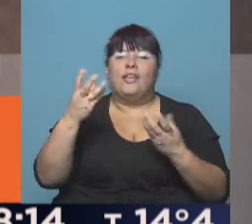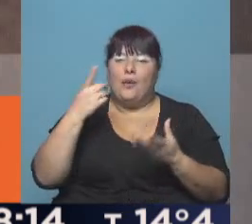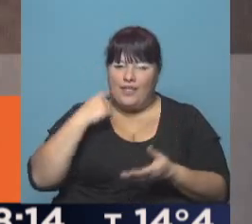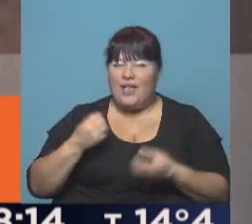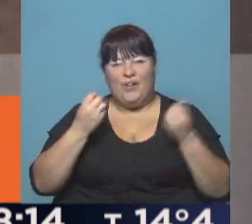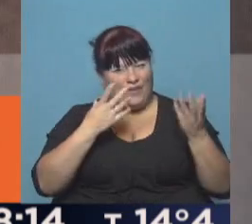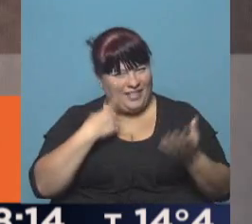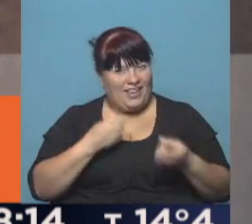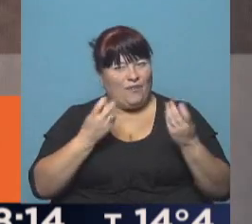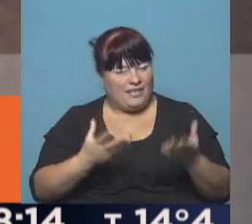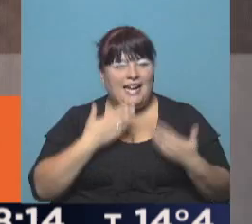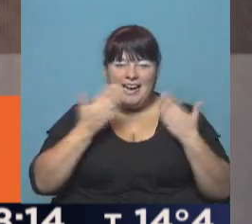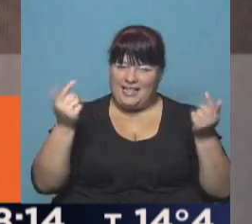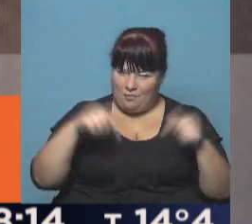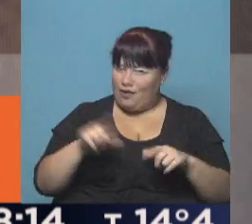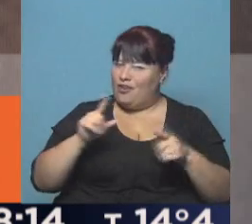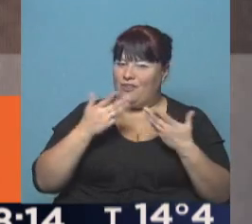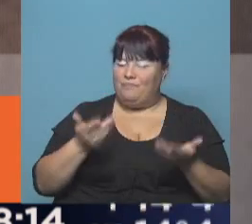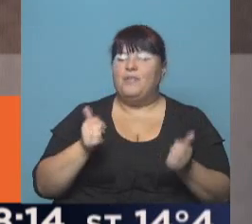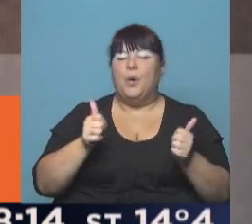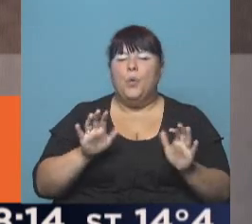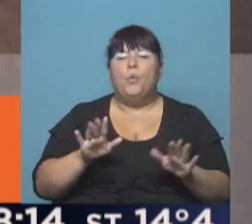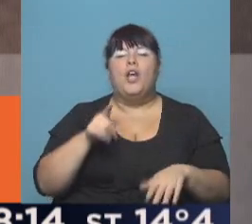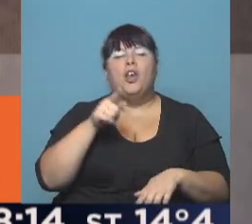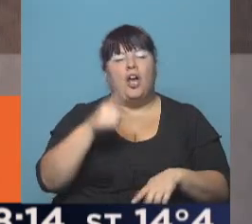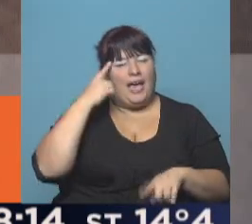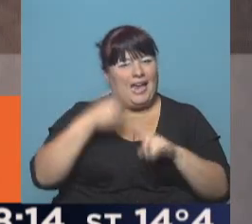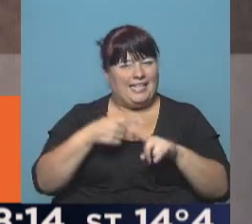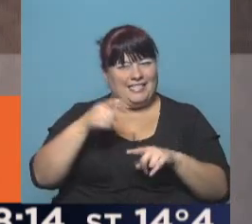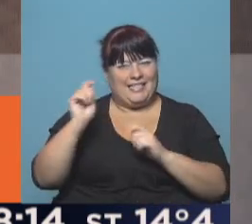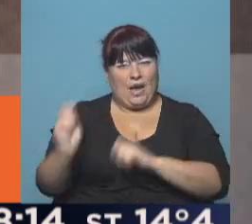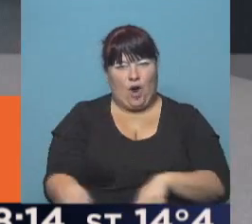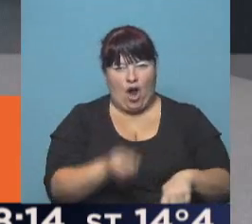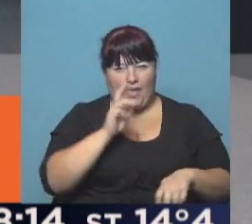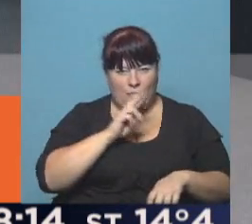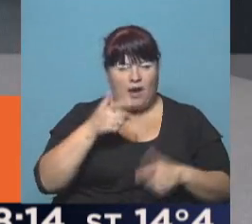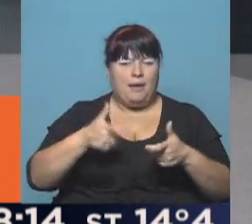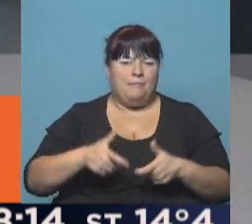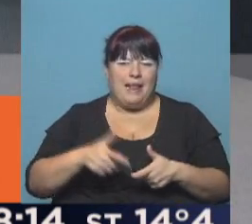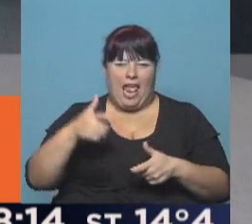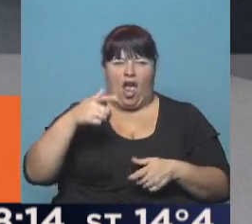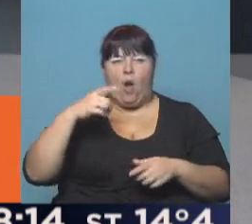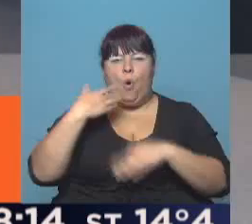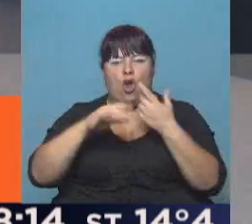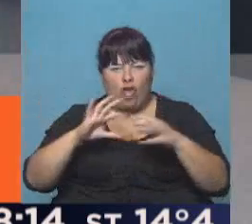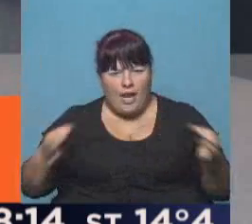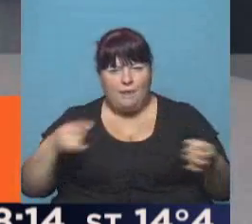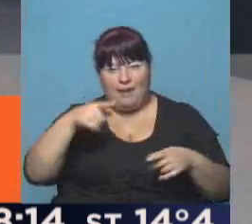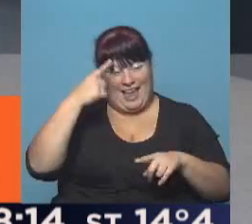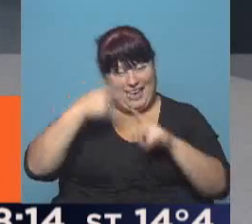día más gracias por acompañarme al anbar bueno a ver y la ex leona ganaste medallas en juegos olímpicos